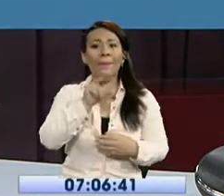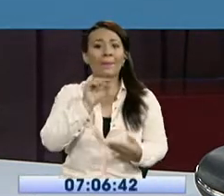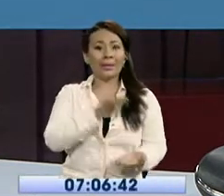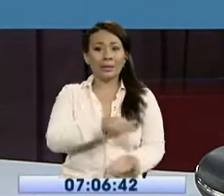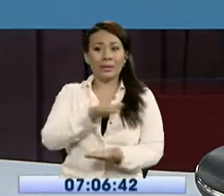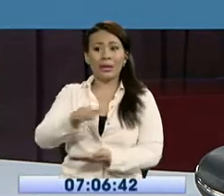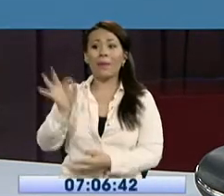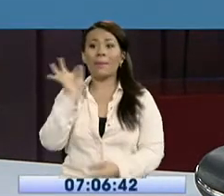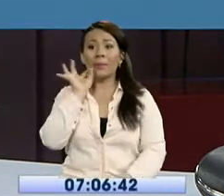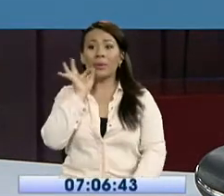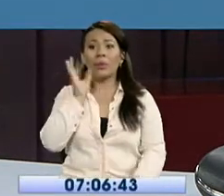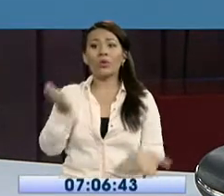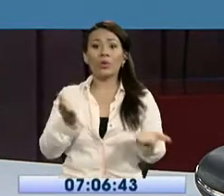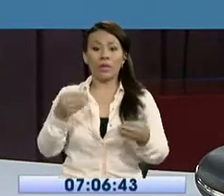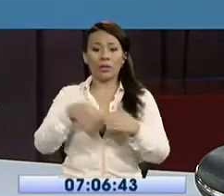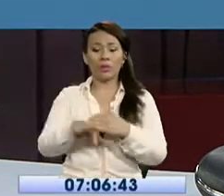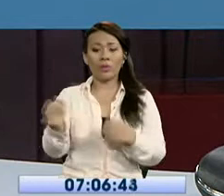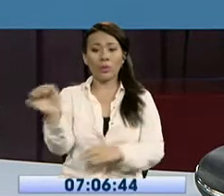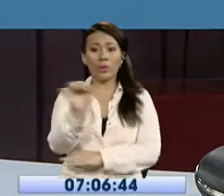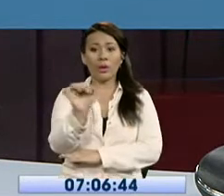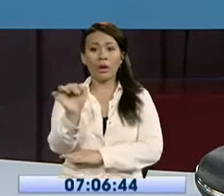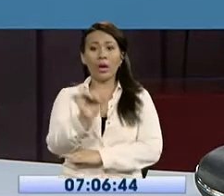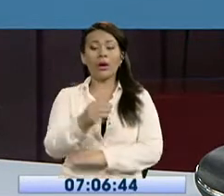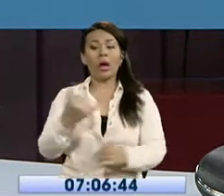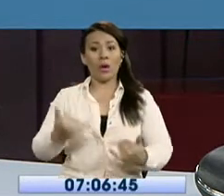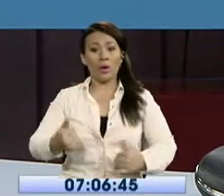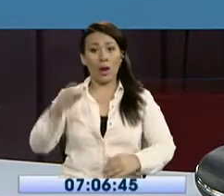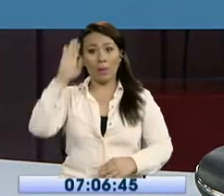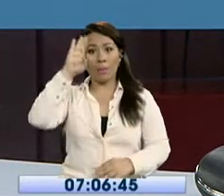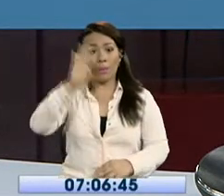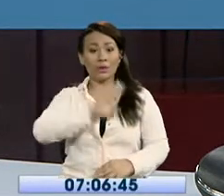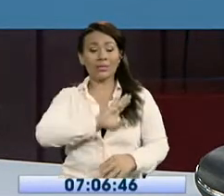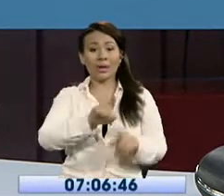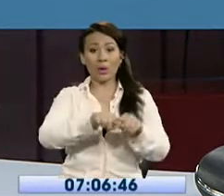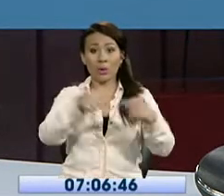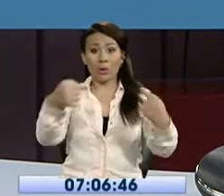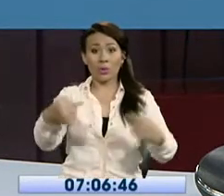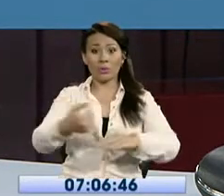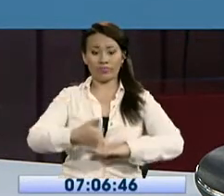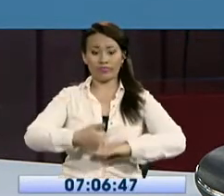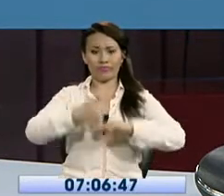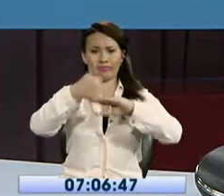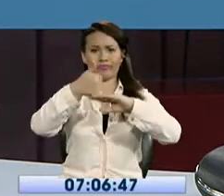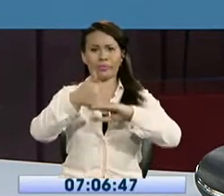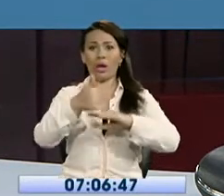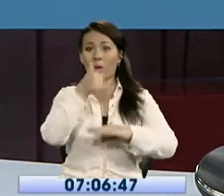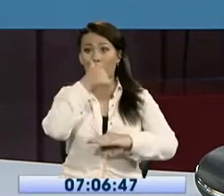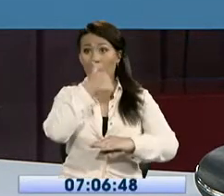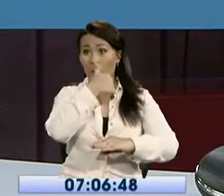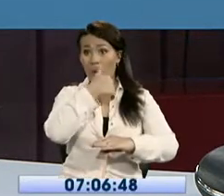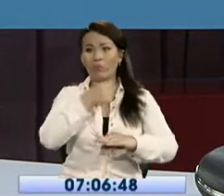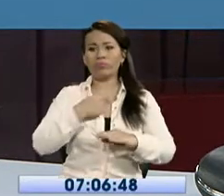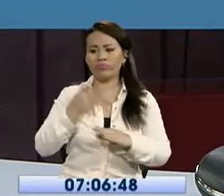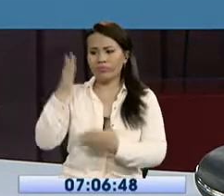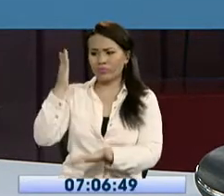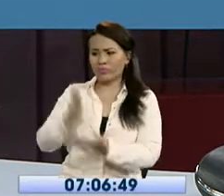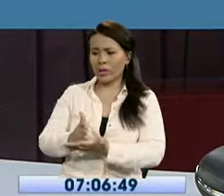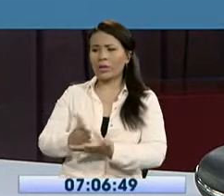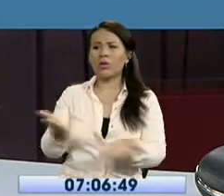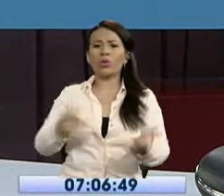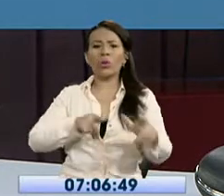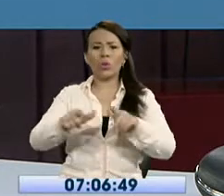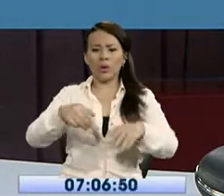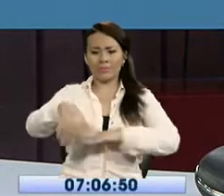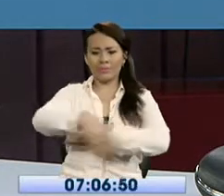marihuana a bordo de un vehículo. Agentes de antinarcóticos del Distrito Metropolitano interceptaron el automóvil en el sector de La